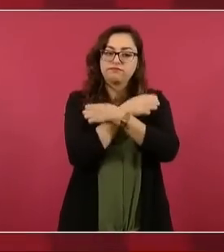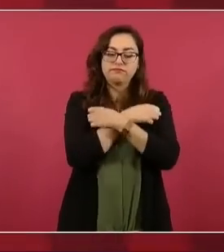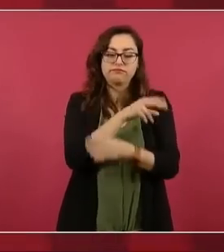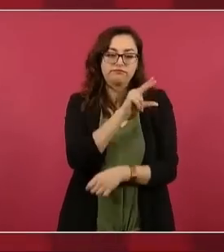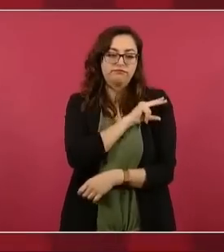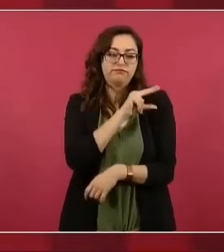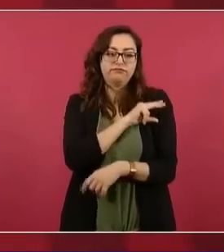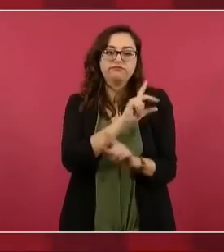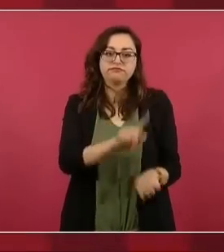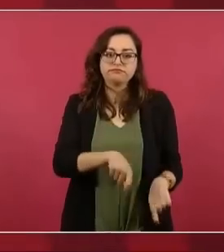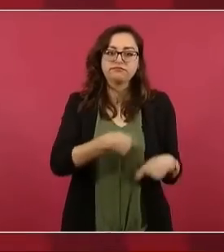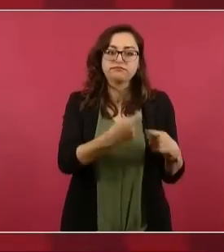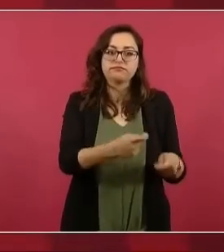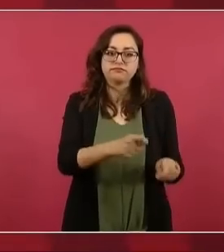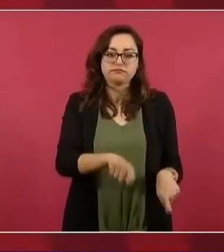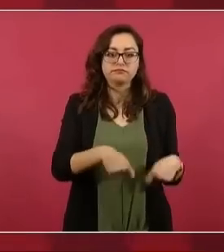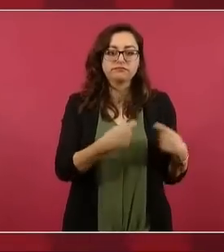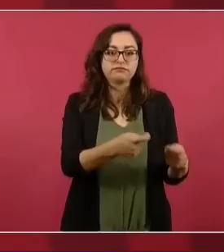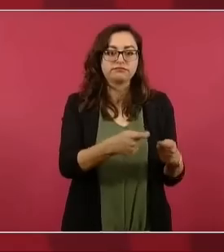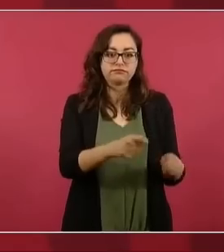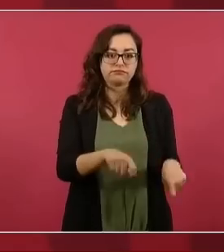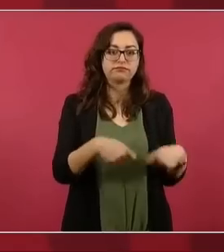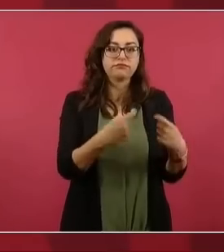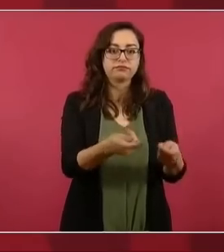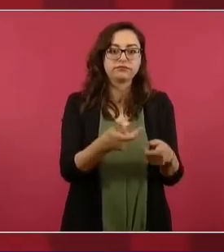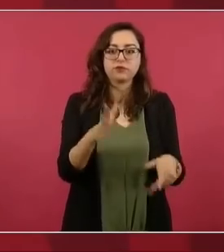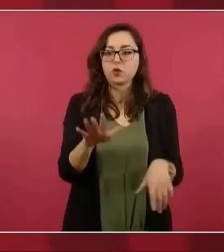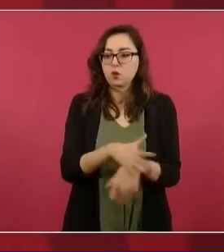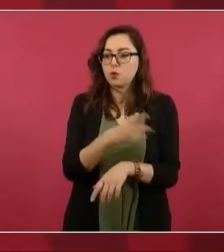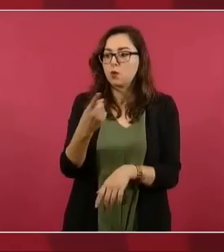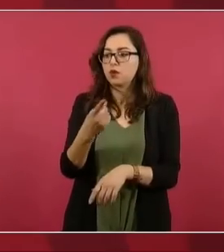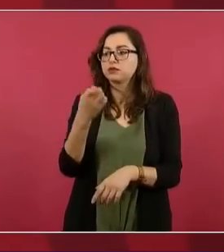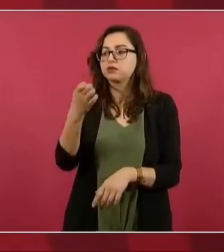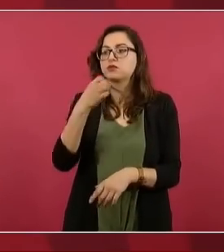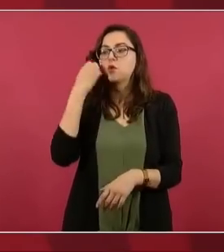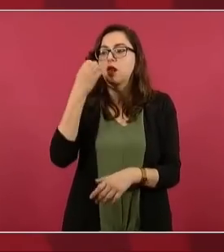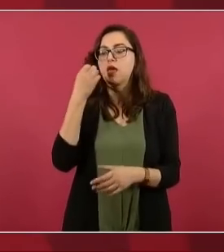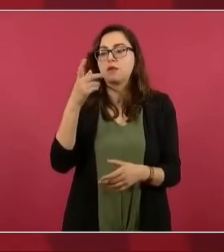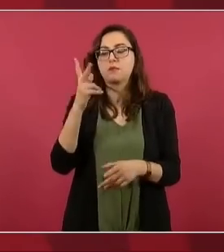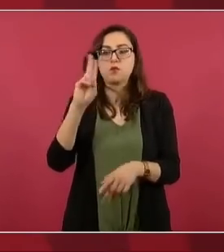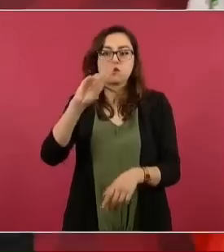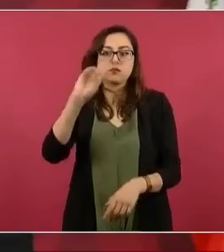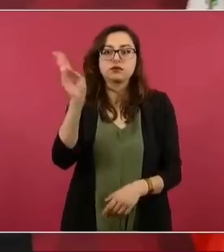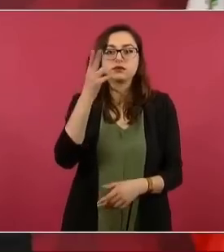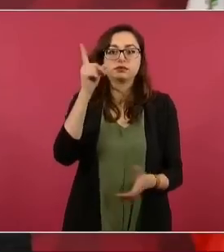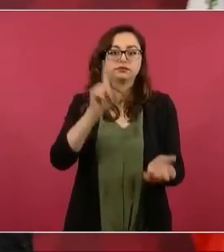Por eso los exámenes de admisión, los rechazados,